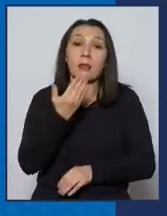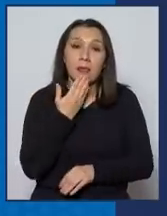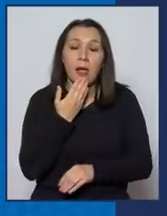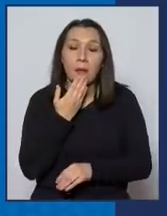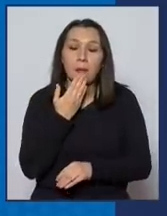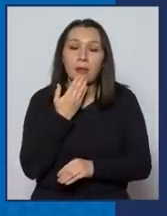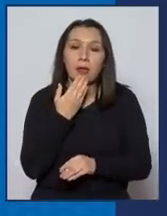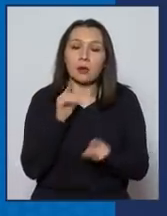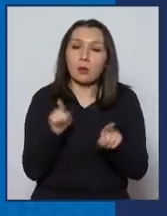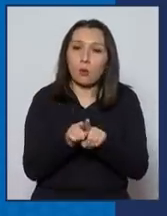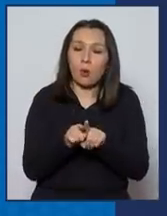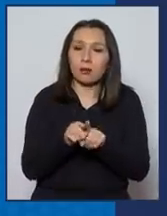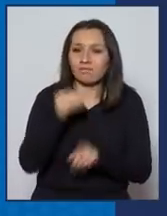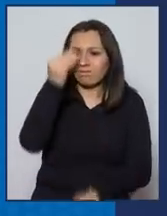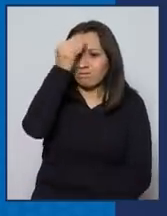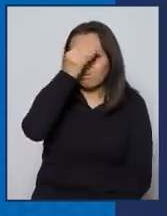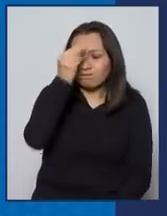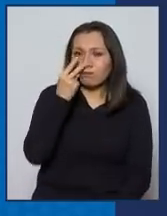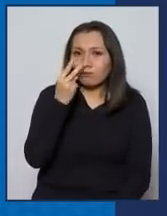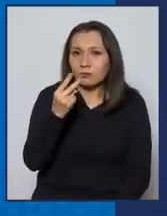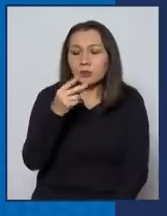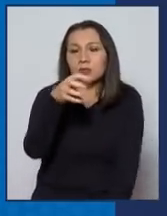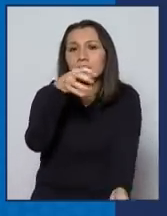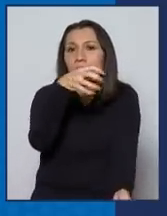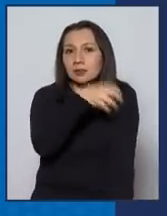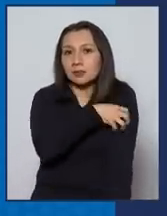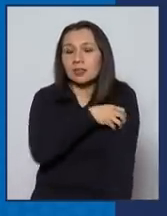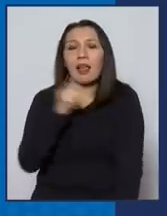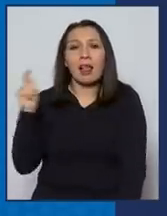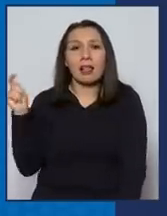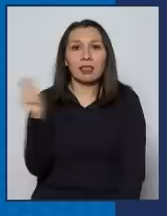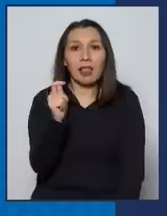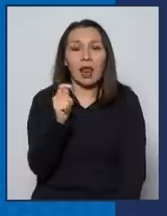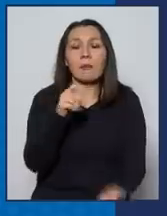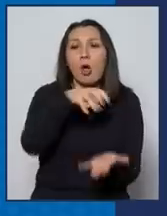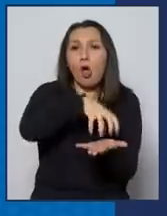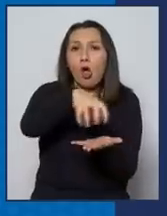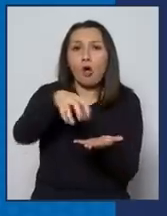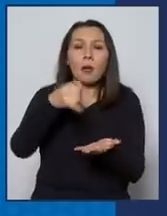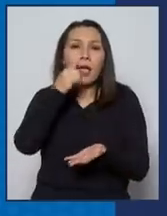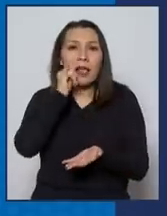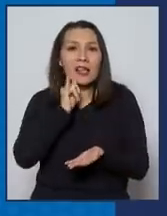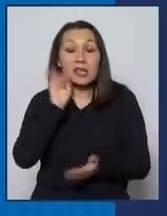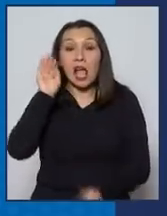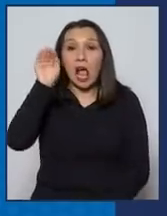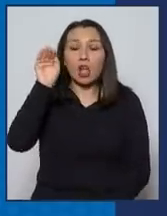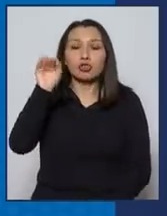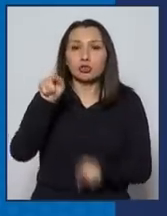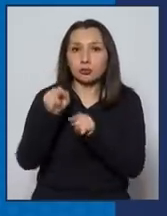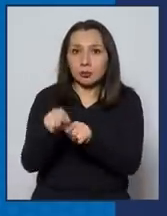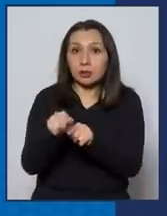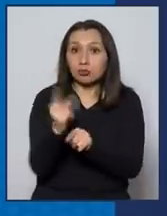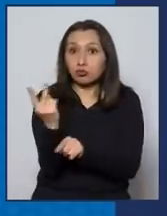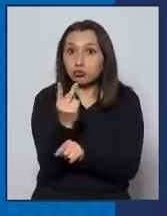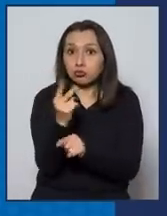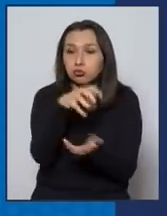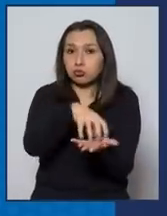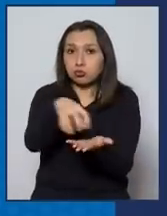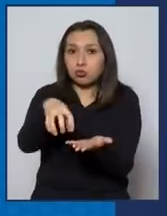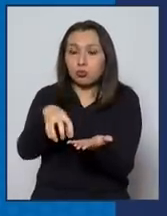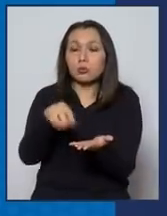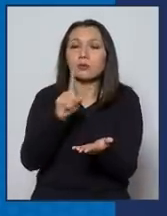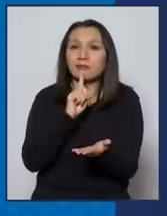nos merece una preocupación la región de Tarapacá, en las comunas de Iquique y Alto Hospicio, donde